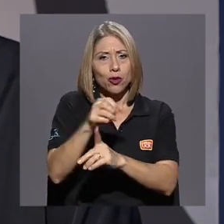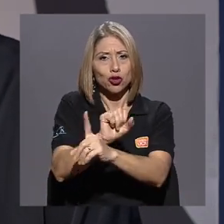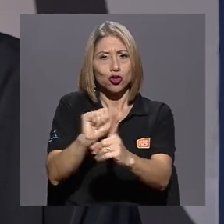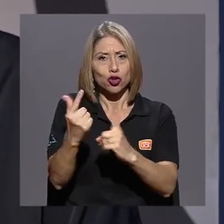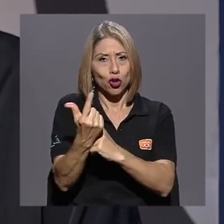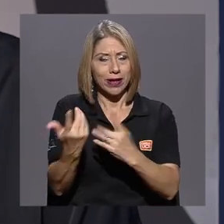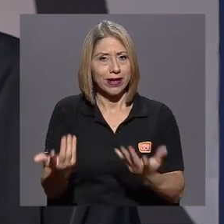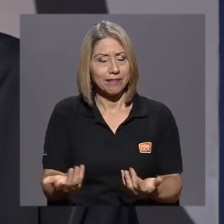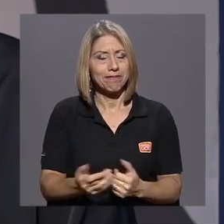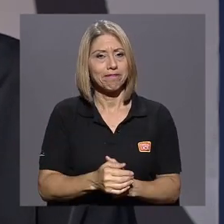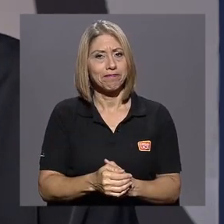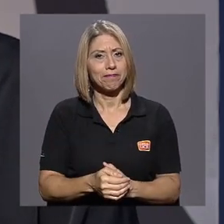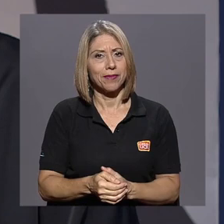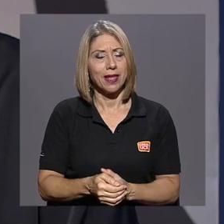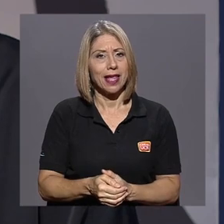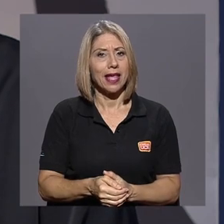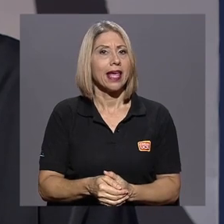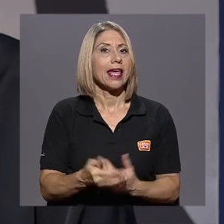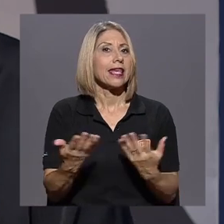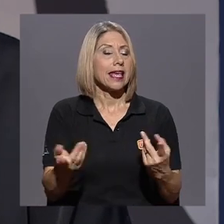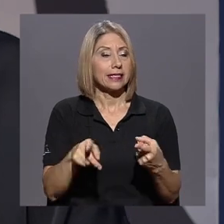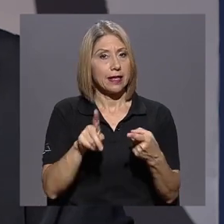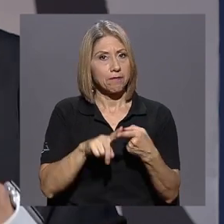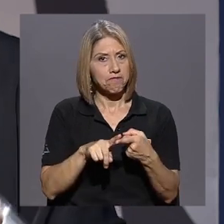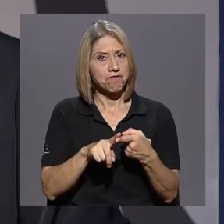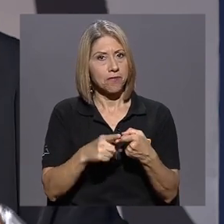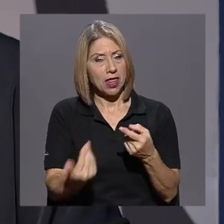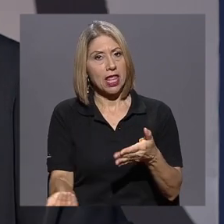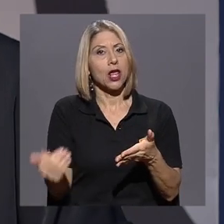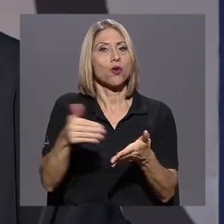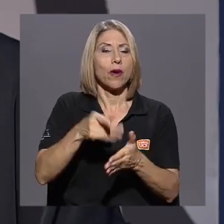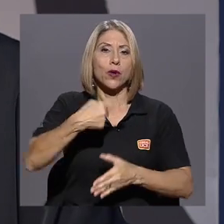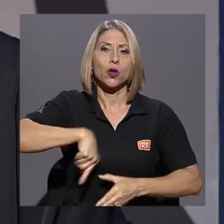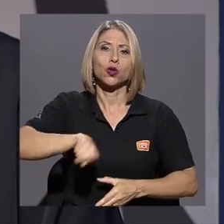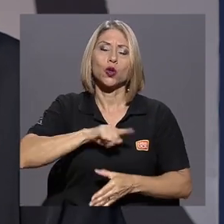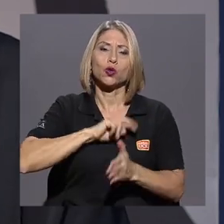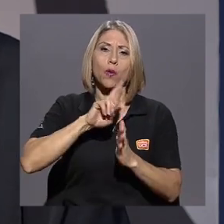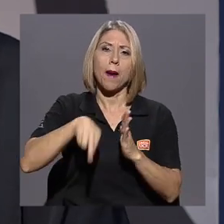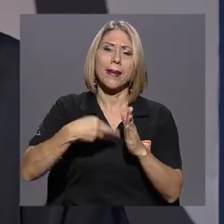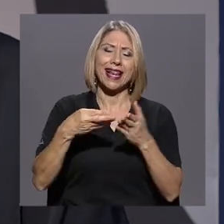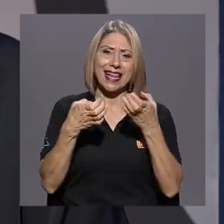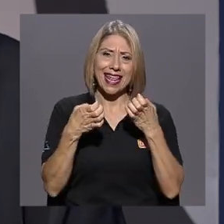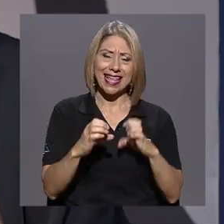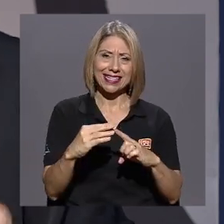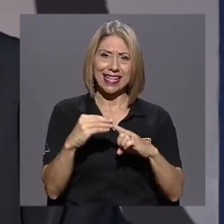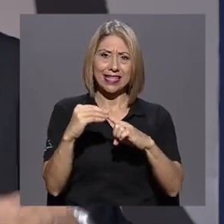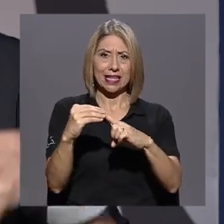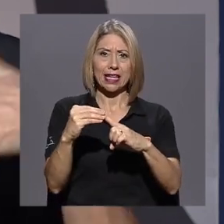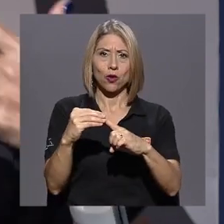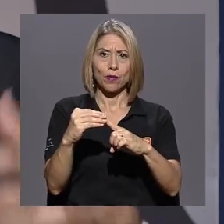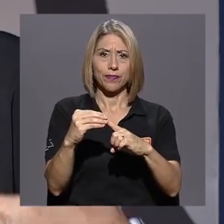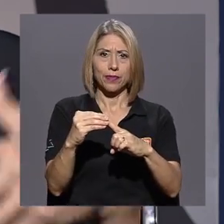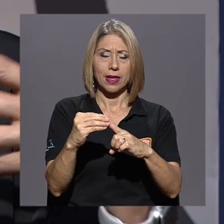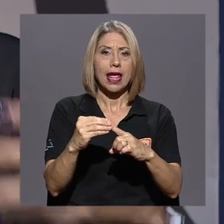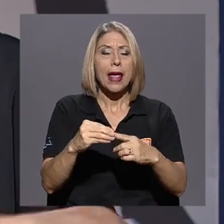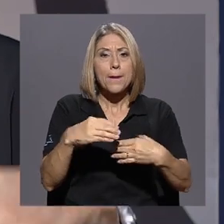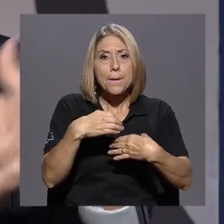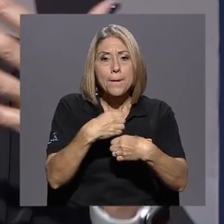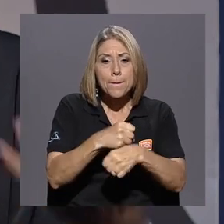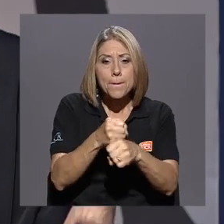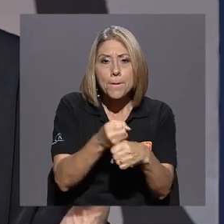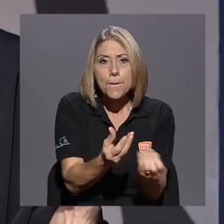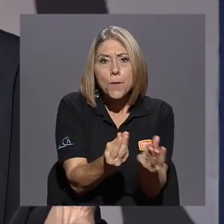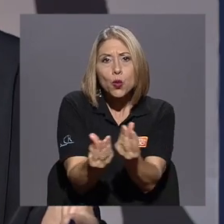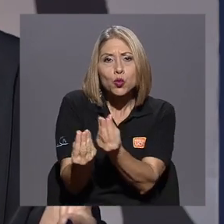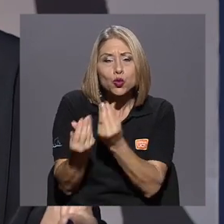sociología. Y es que, de nuevo, tenemos que jugar un papel estratégico, por ejemplo, en lo que es la producción de